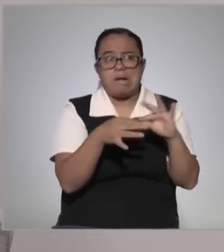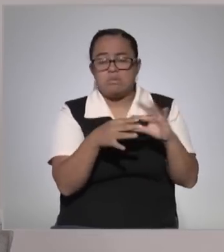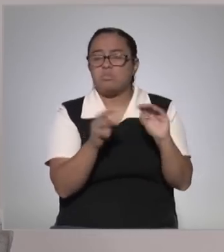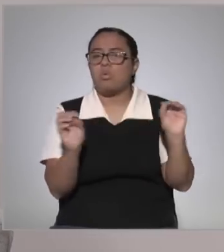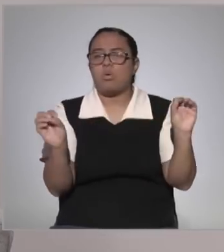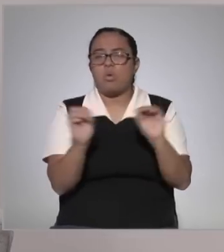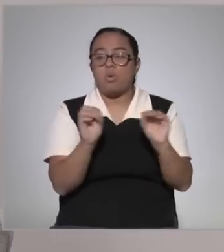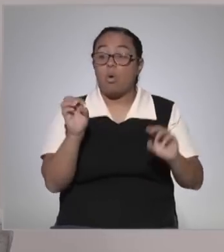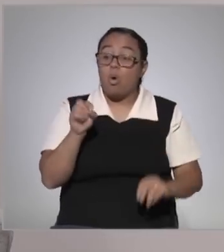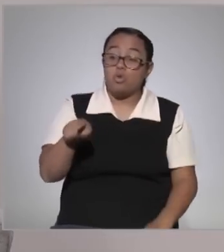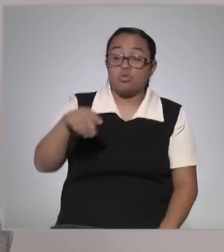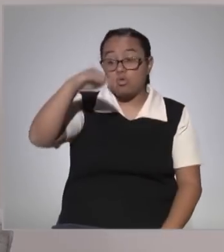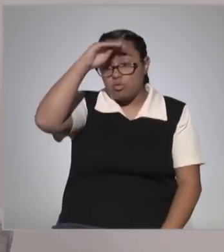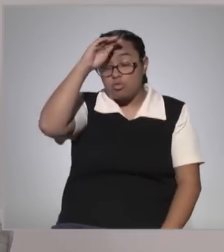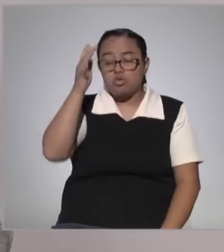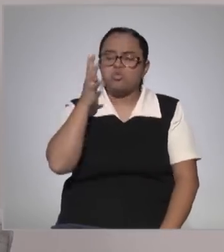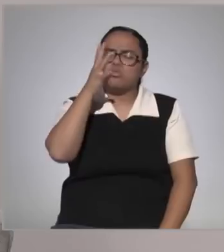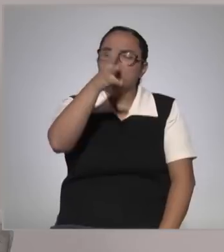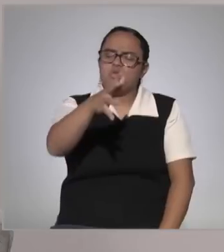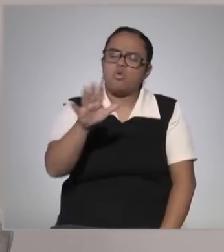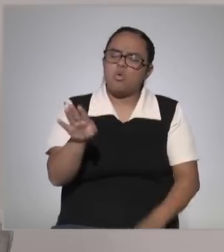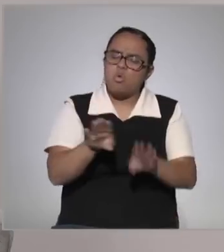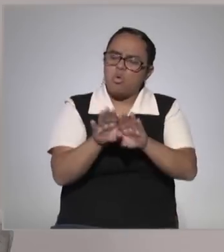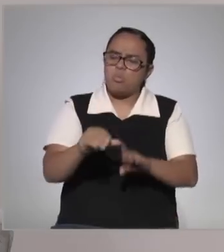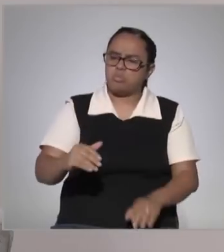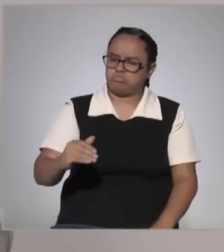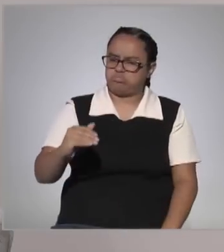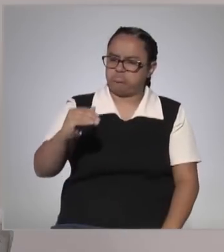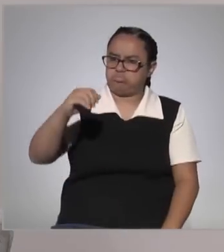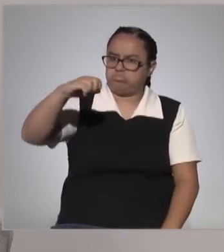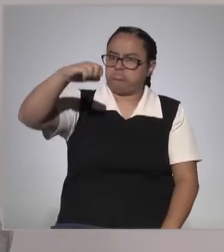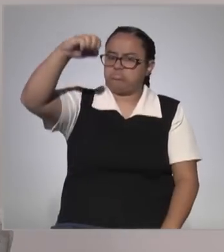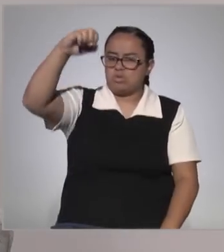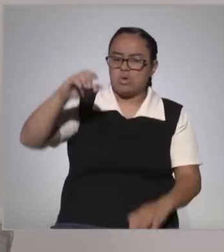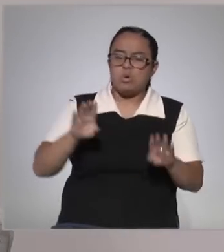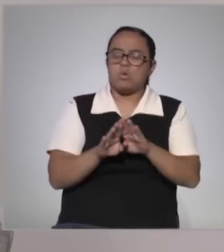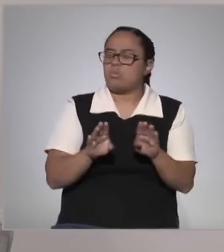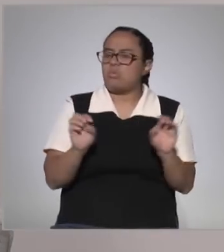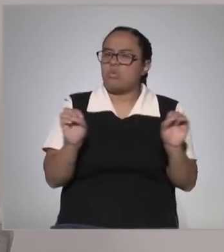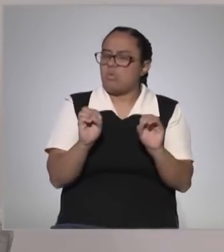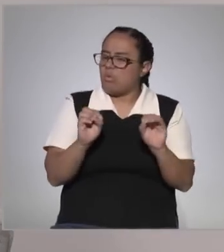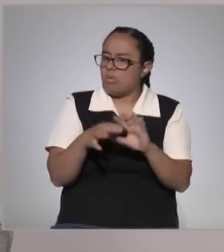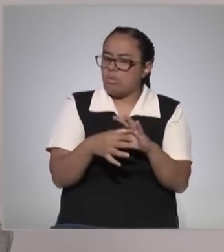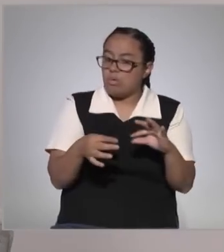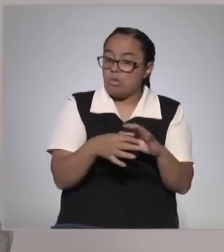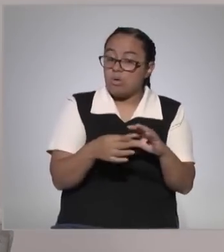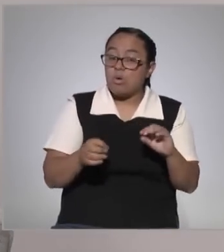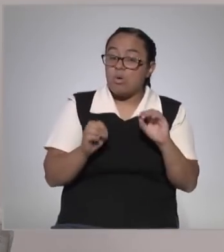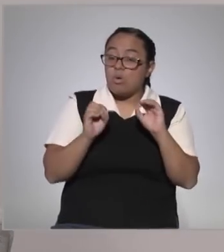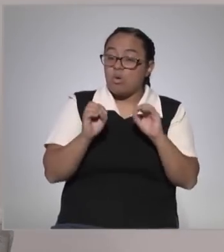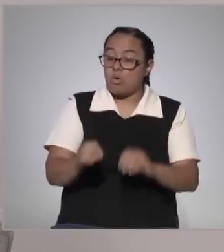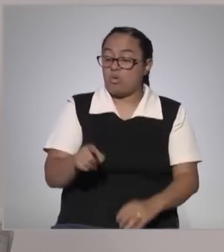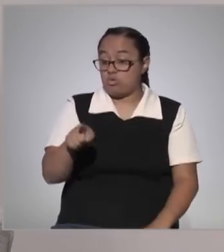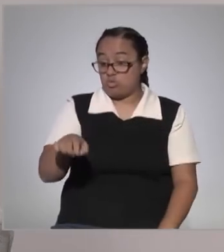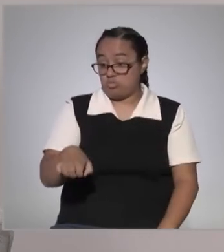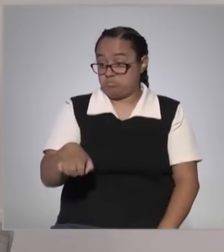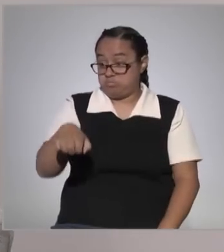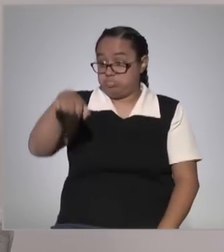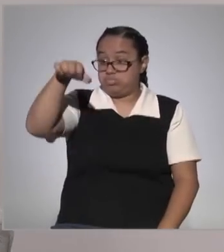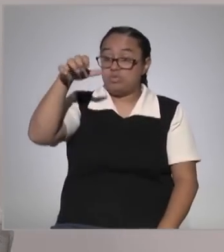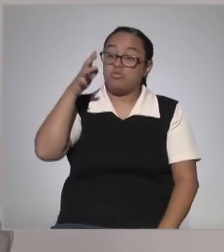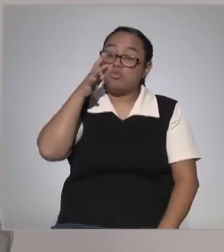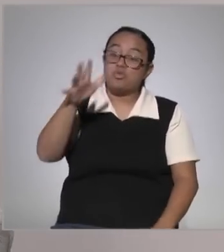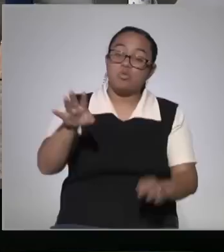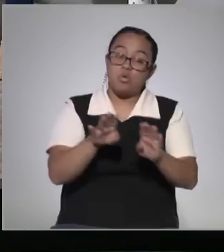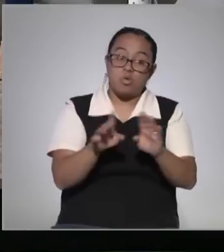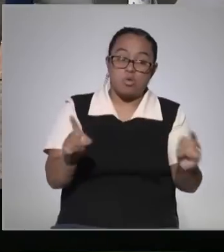vamos a envejecer, cómo es que queremos vivir esta etapa de la vida. Tampoco se nos enseña tal vez cómo se vive el amor en esa etapa de la vida o qué